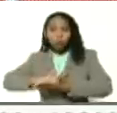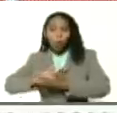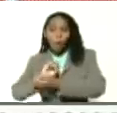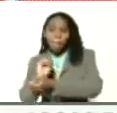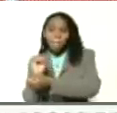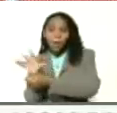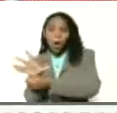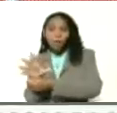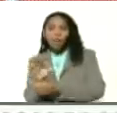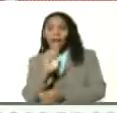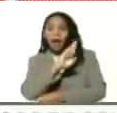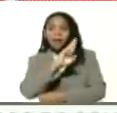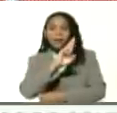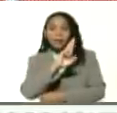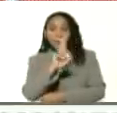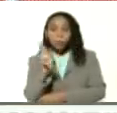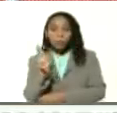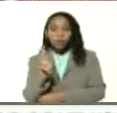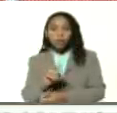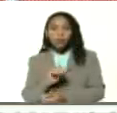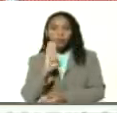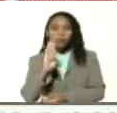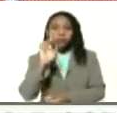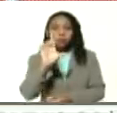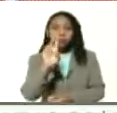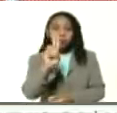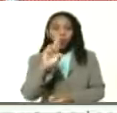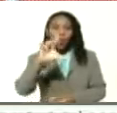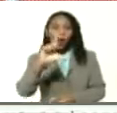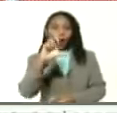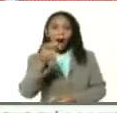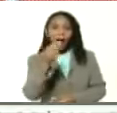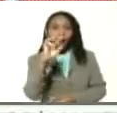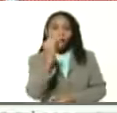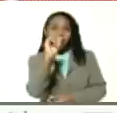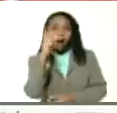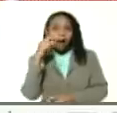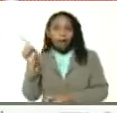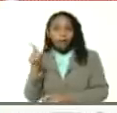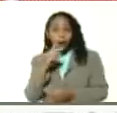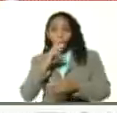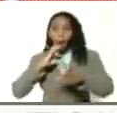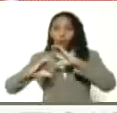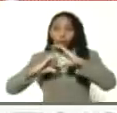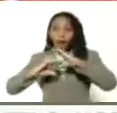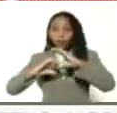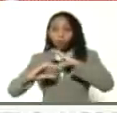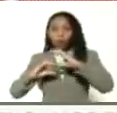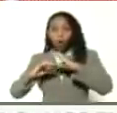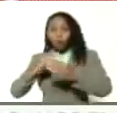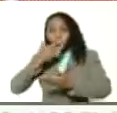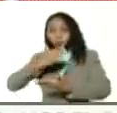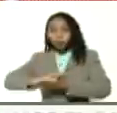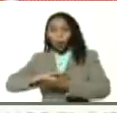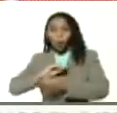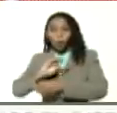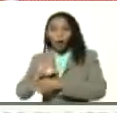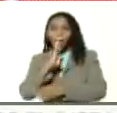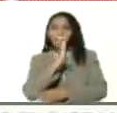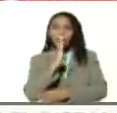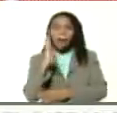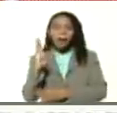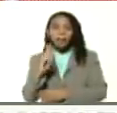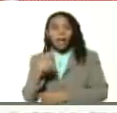Bank de la República de Bulgaria. Envía comunicación al BBVA del Reino de